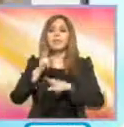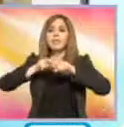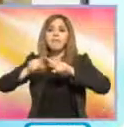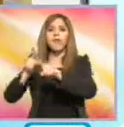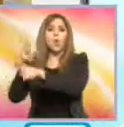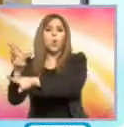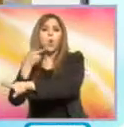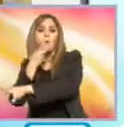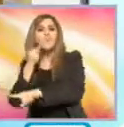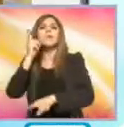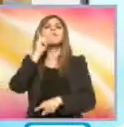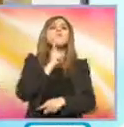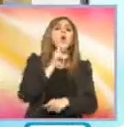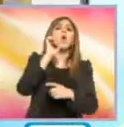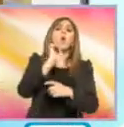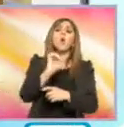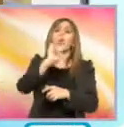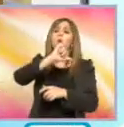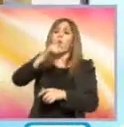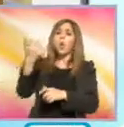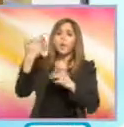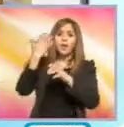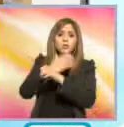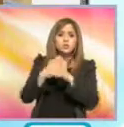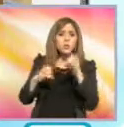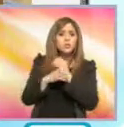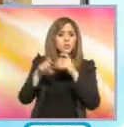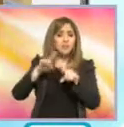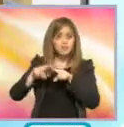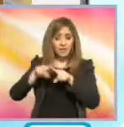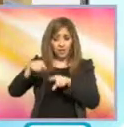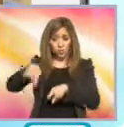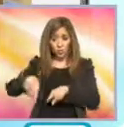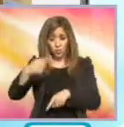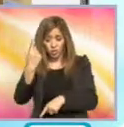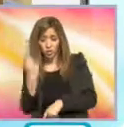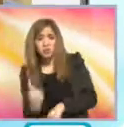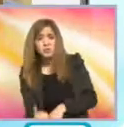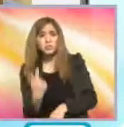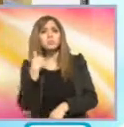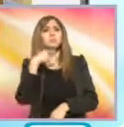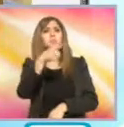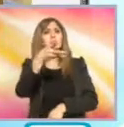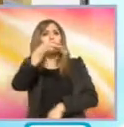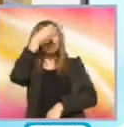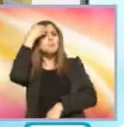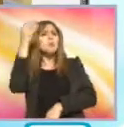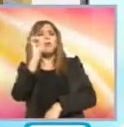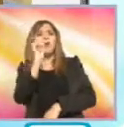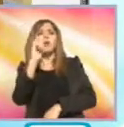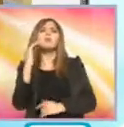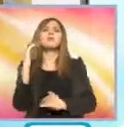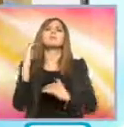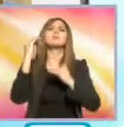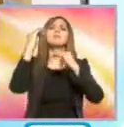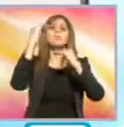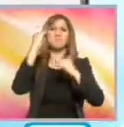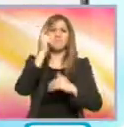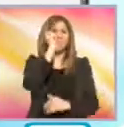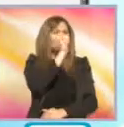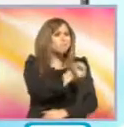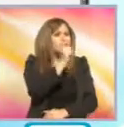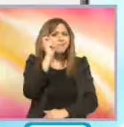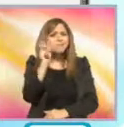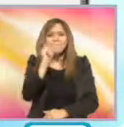si tú no aprendes esto desde niño, de adulto te va a parecer extraño todas esas diferencias. Claro. Y vas a estar a la defensiva contra eso,